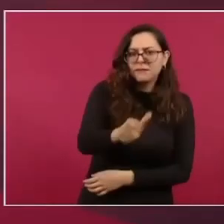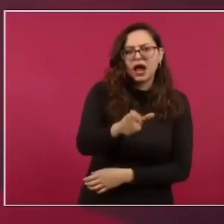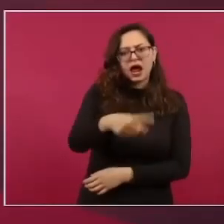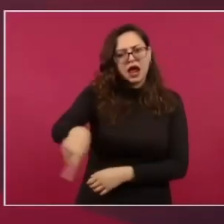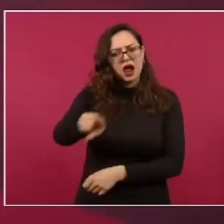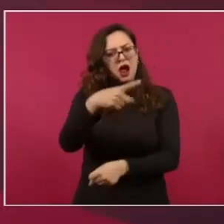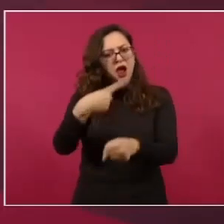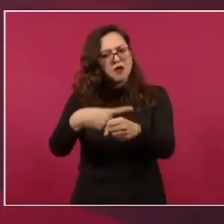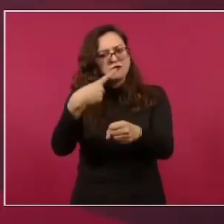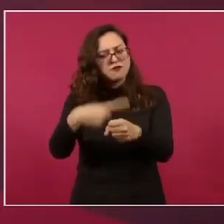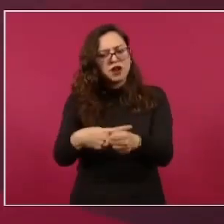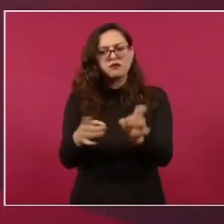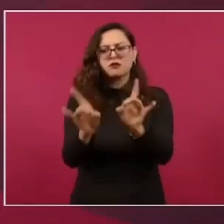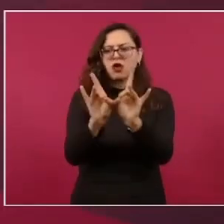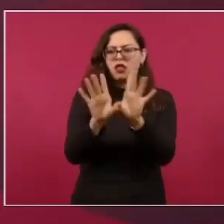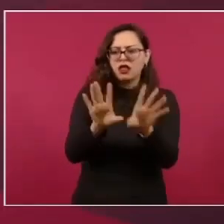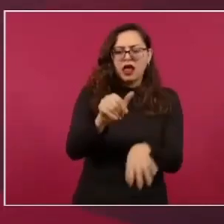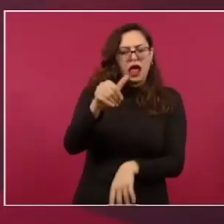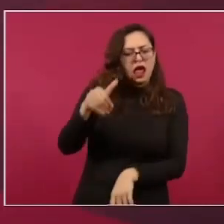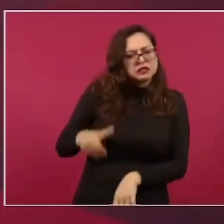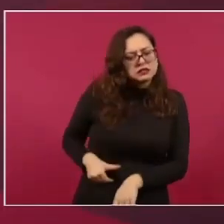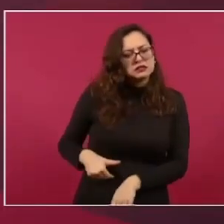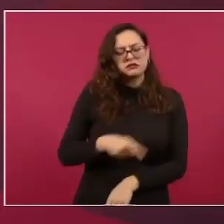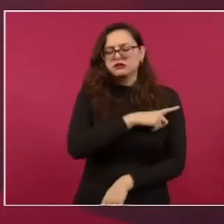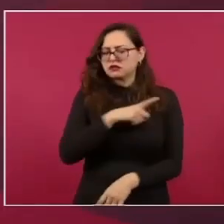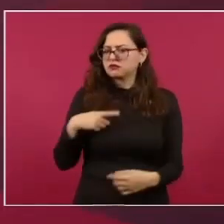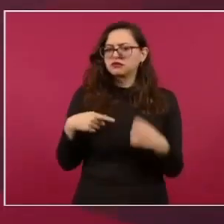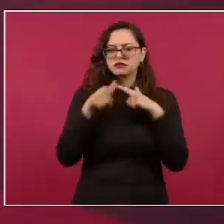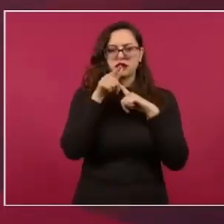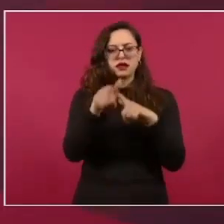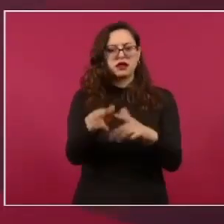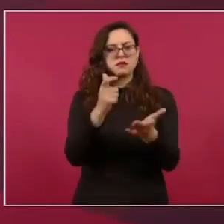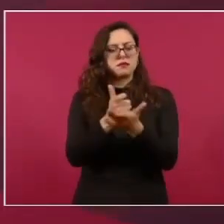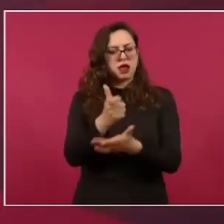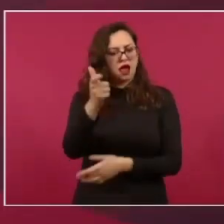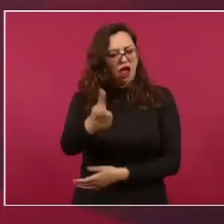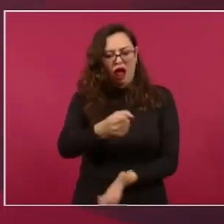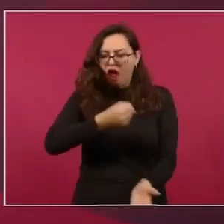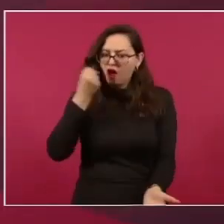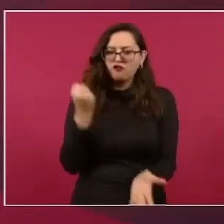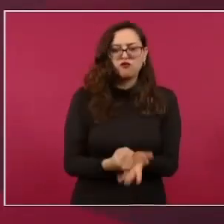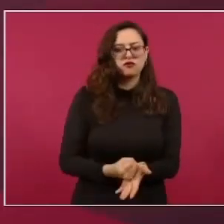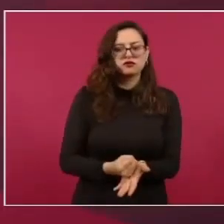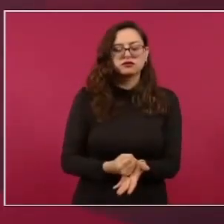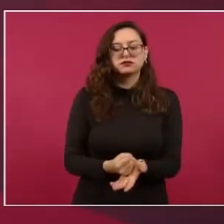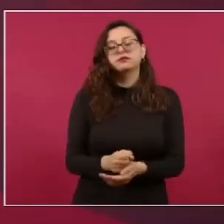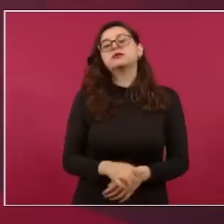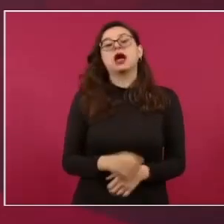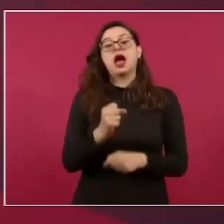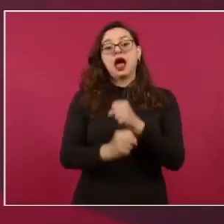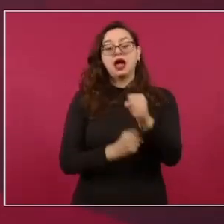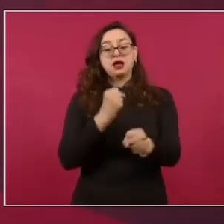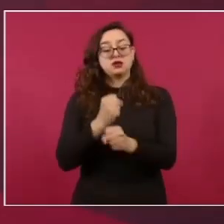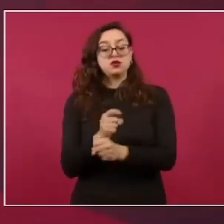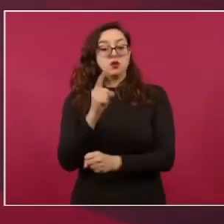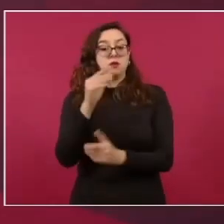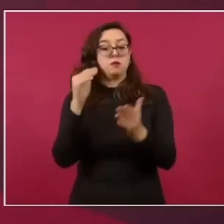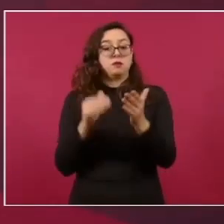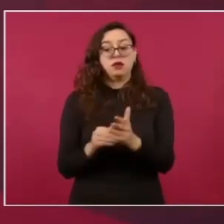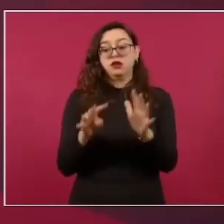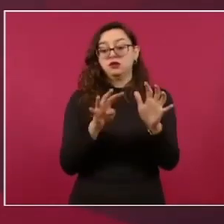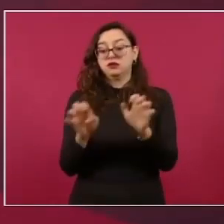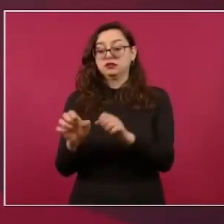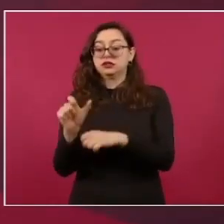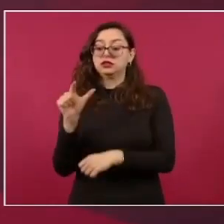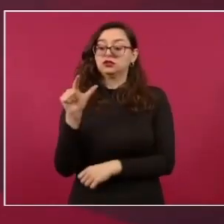fueran víctimas de algún accidente de trabajo. En la Constitución de 1917, la Seguridad Social se establece